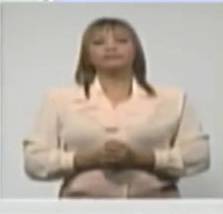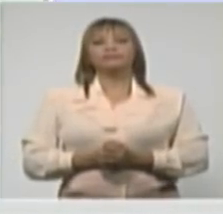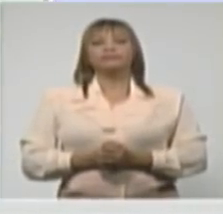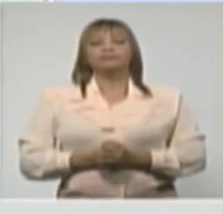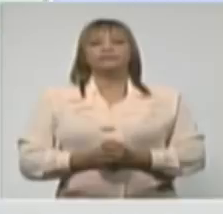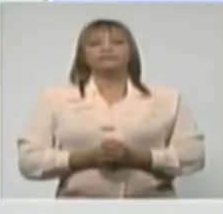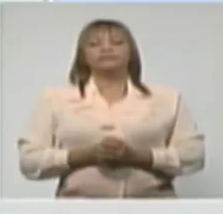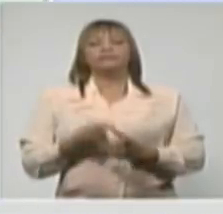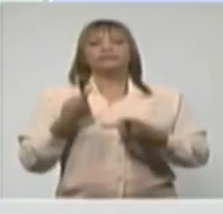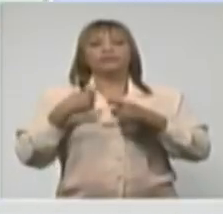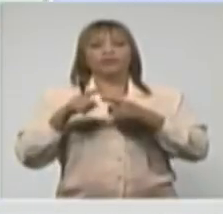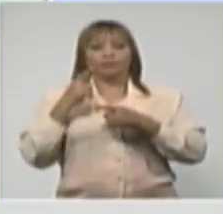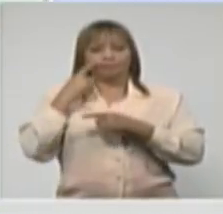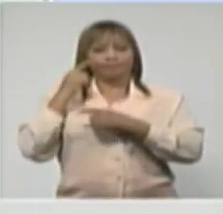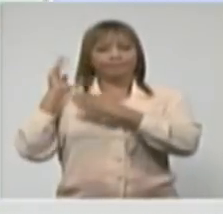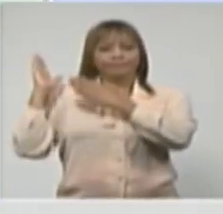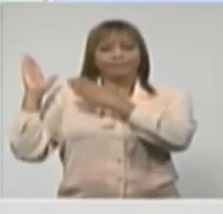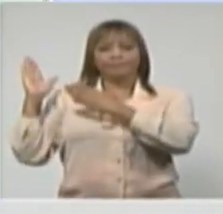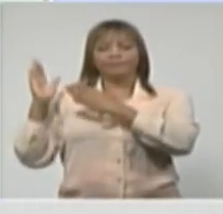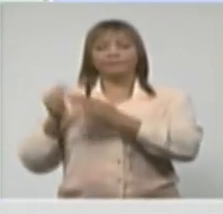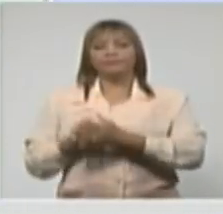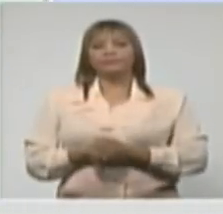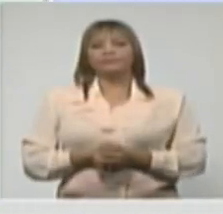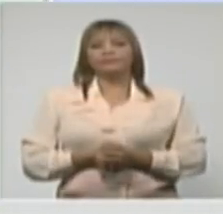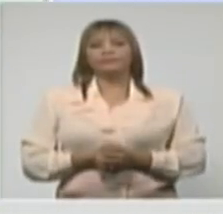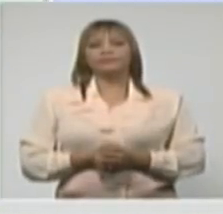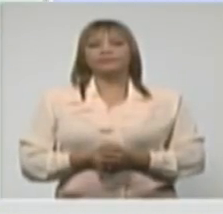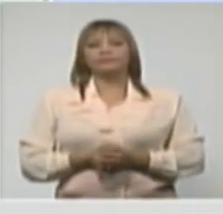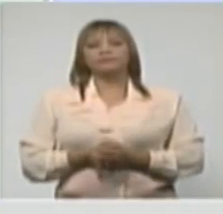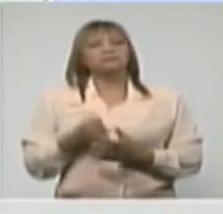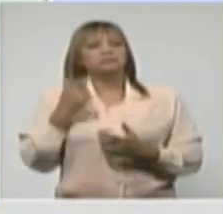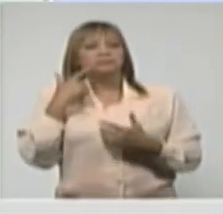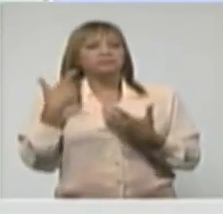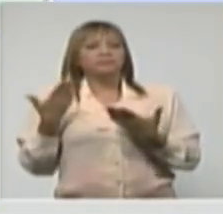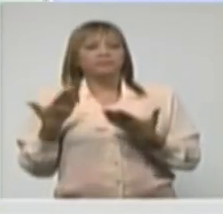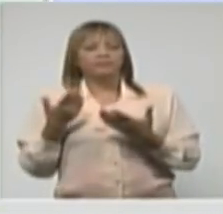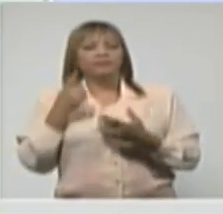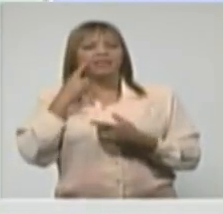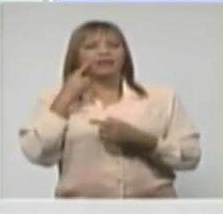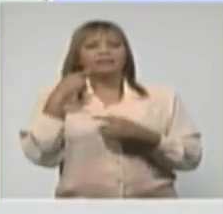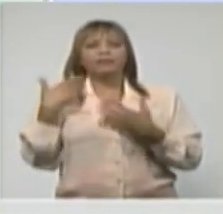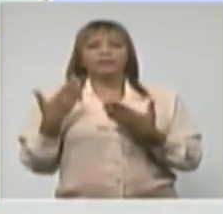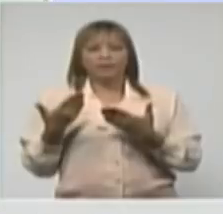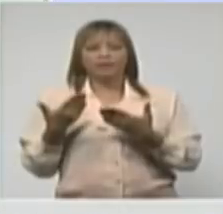con una gráfica donde se reflejan